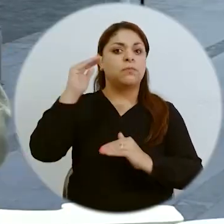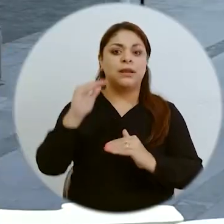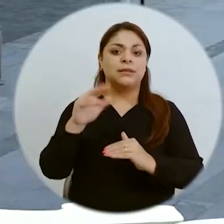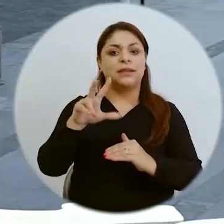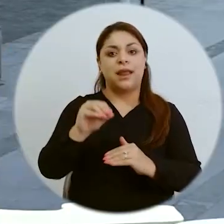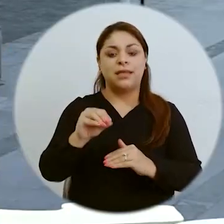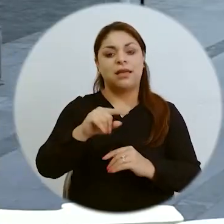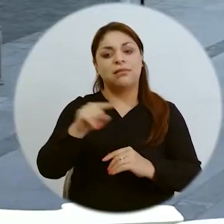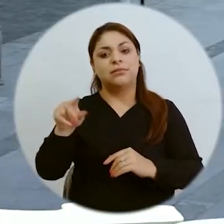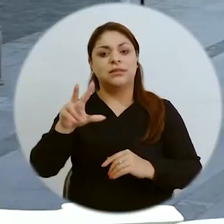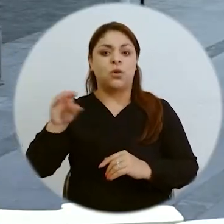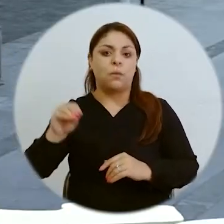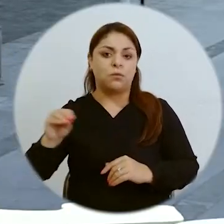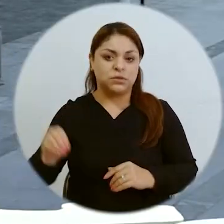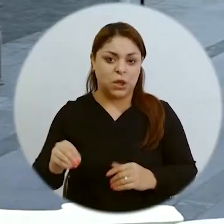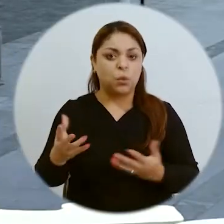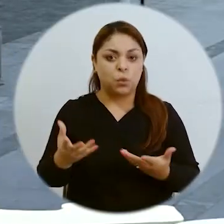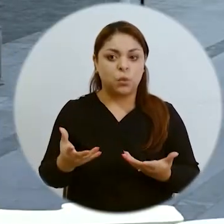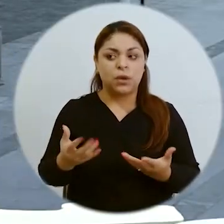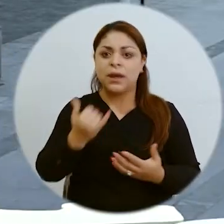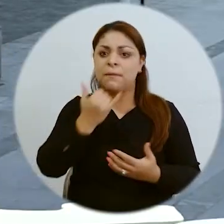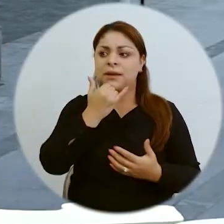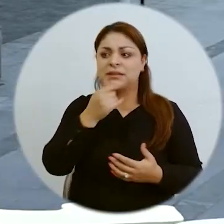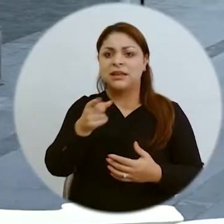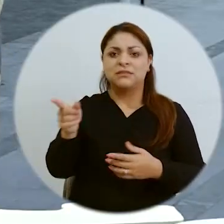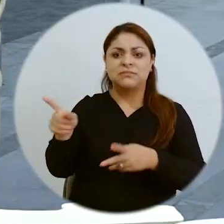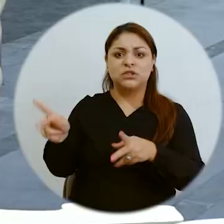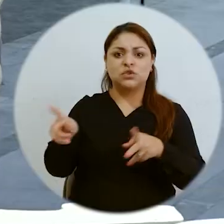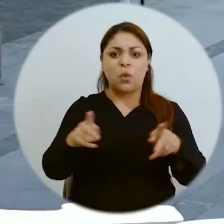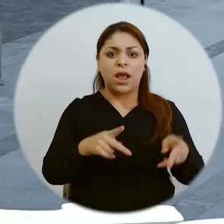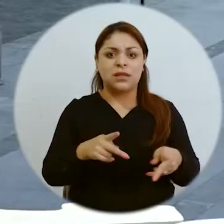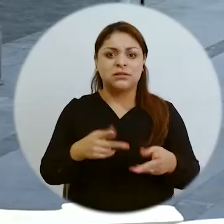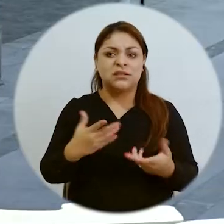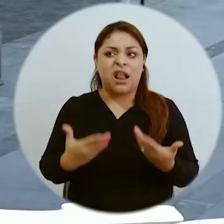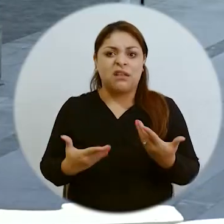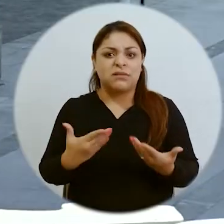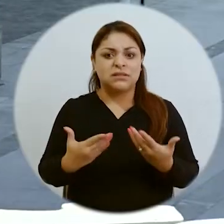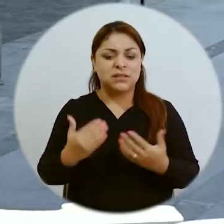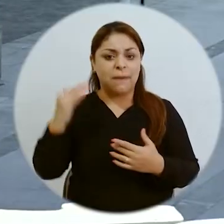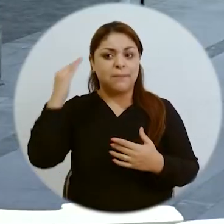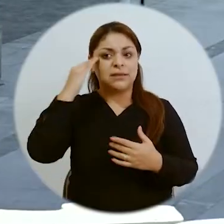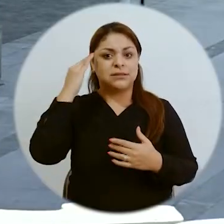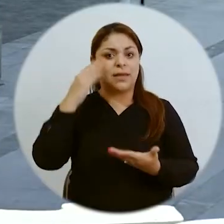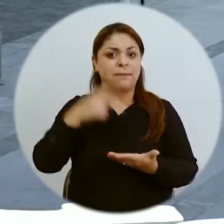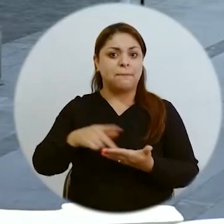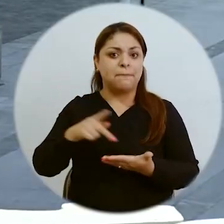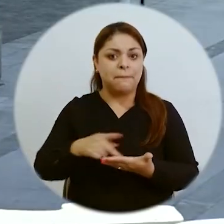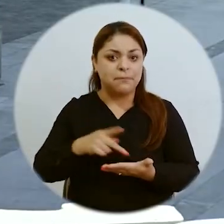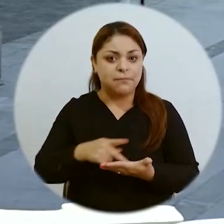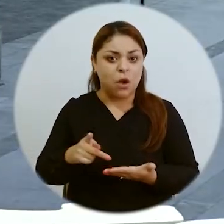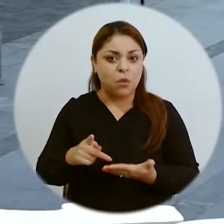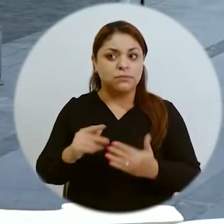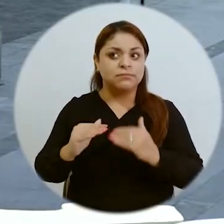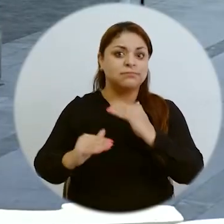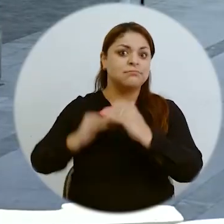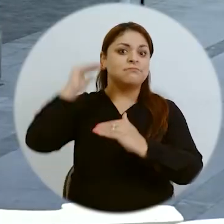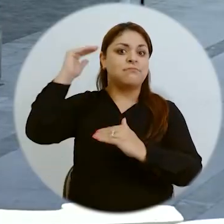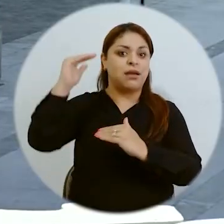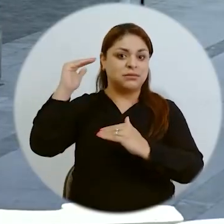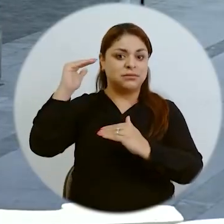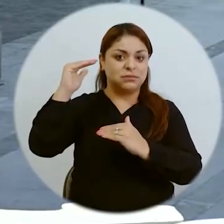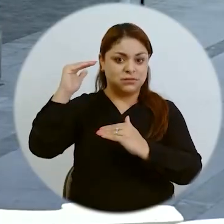Los parámetros, veámoslo así, muy general, los parámetros en SUGEF para cualquier institución del sistema financiero nacional para adquirir